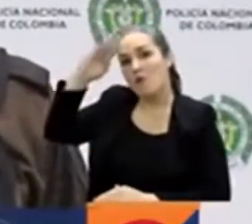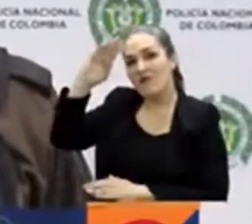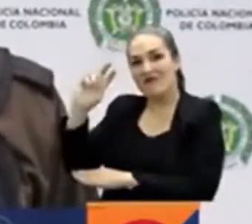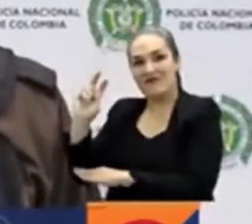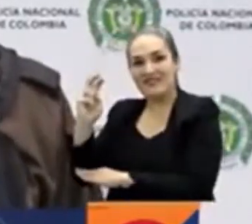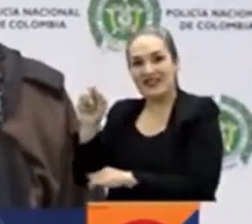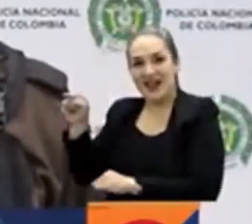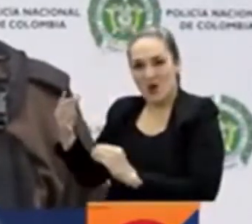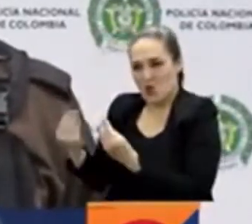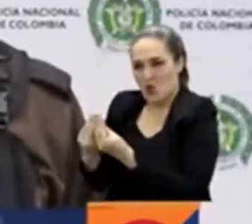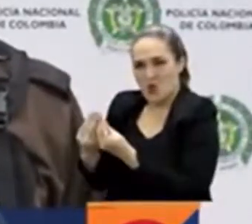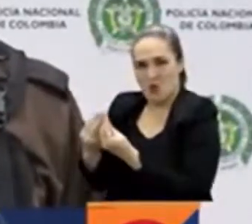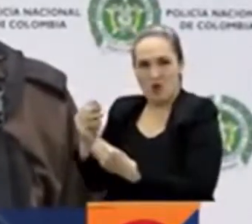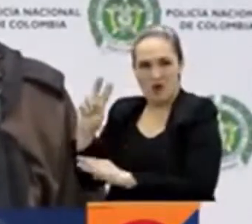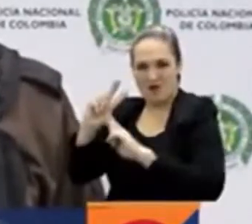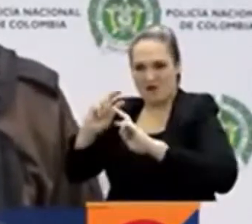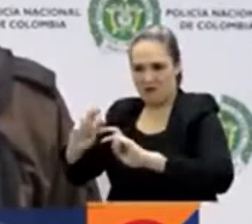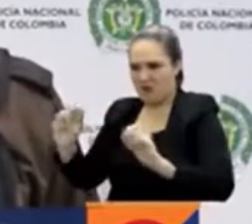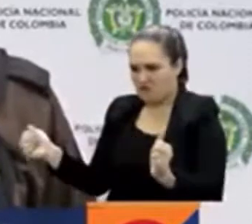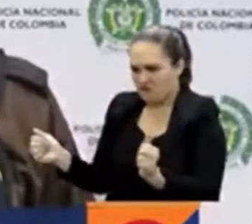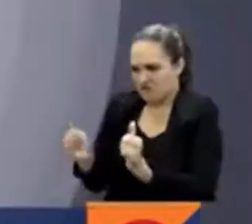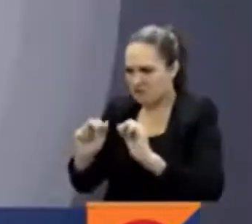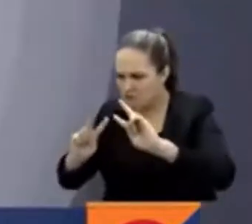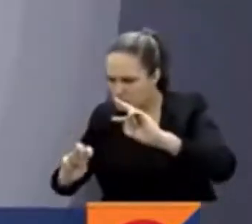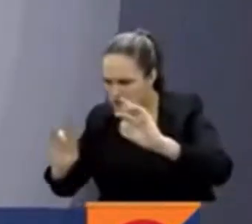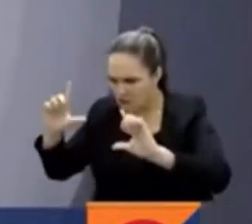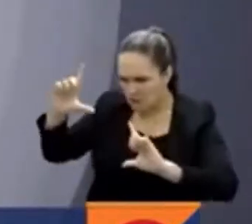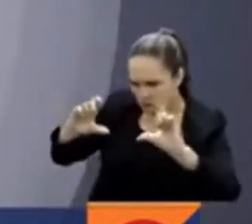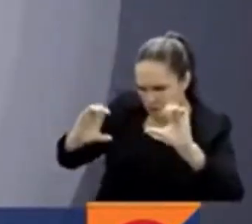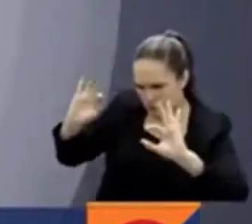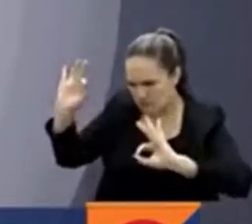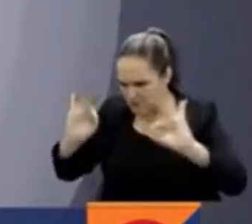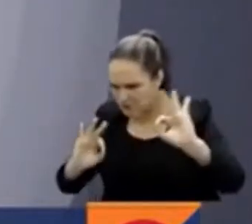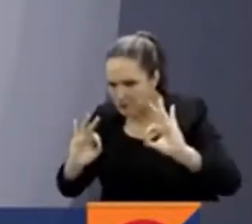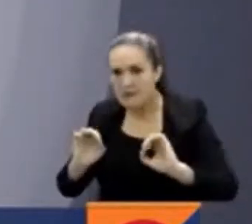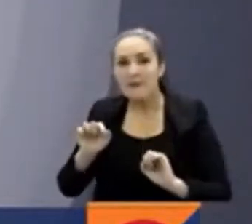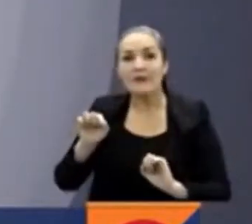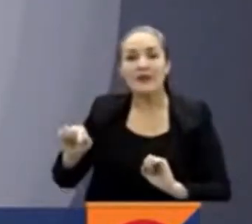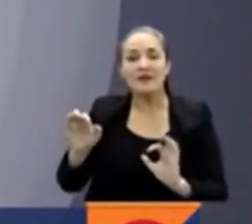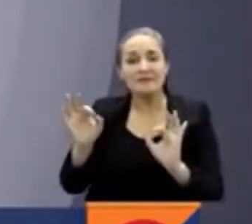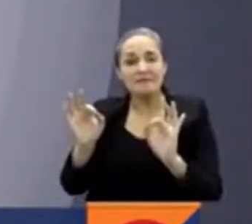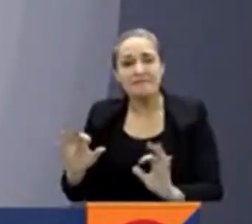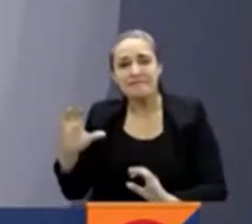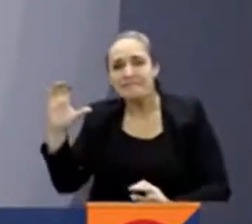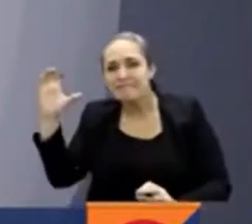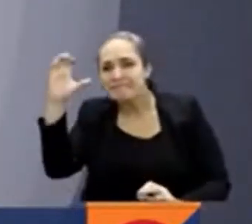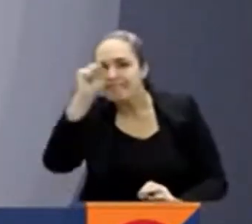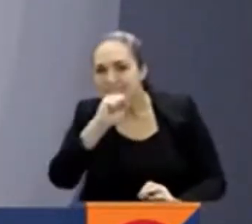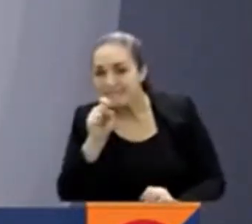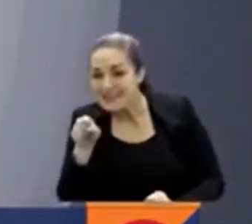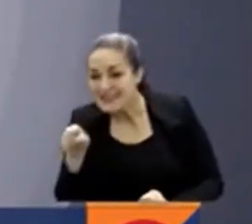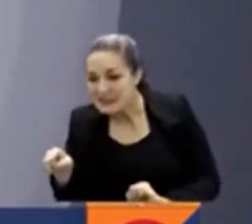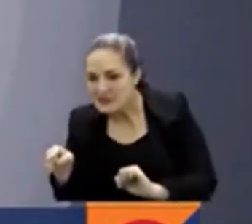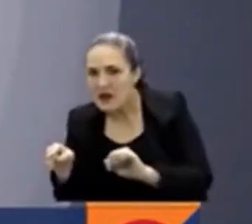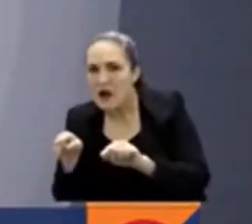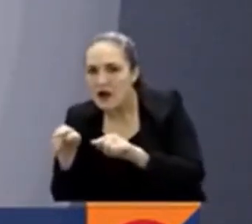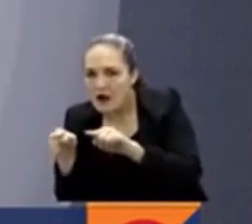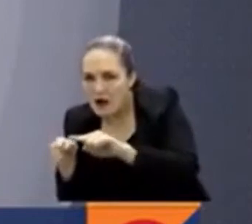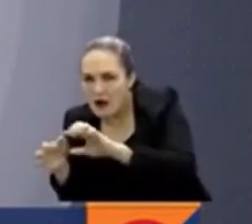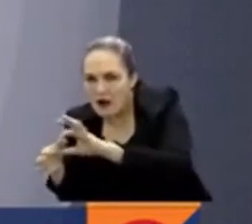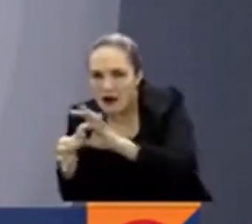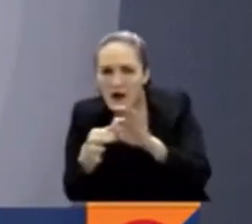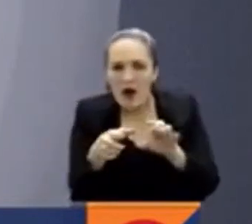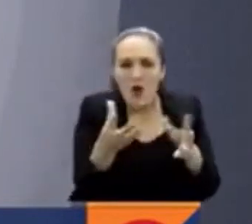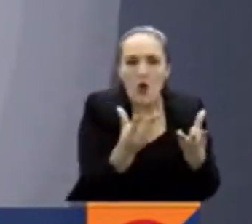levantamiento de los casos, la inspección en el lugar de los hechos. Según la modalidad, las autoridades ya atribuyeron el múltiple homicidio a una